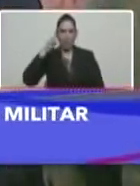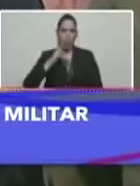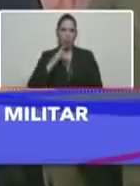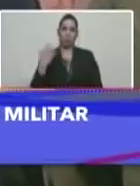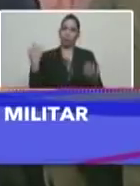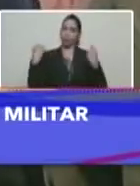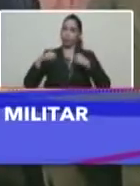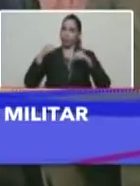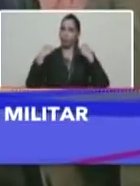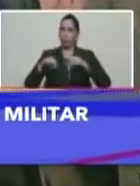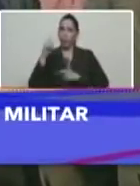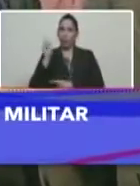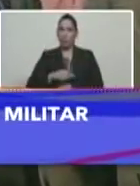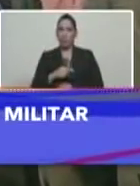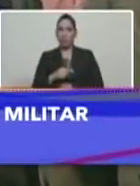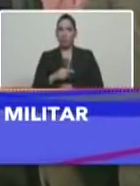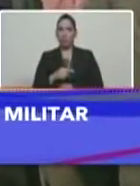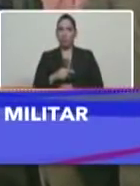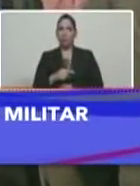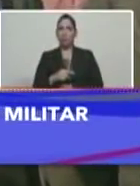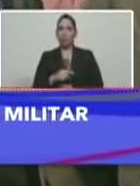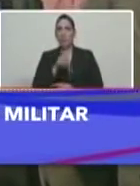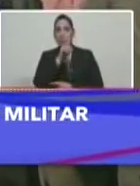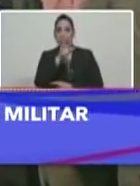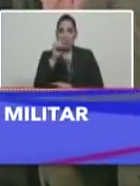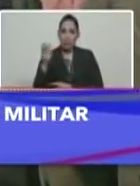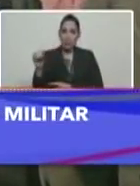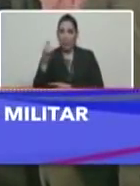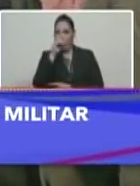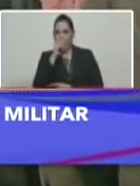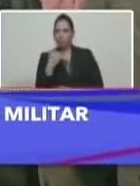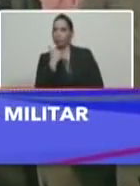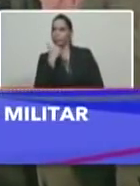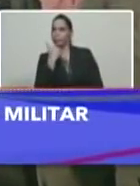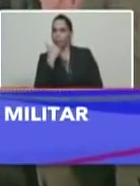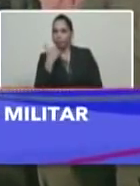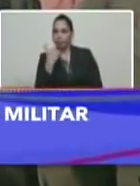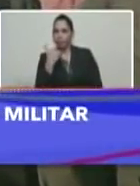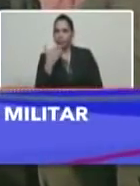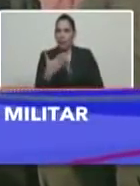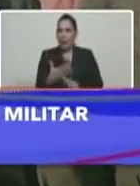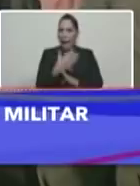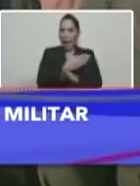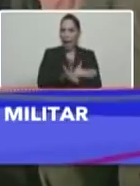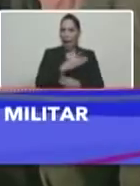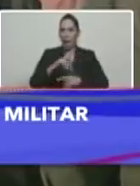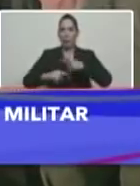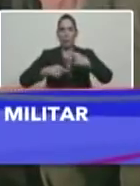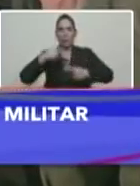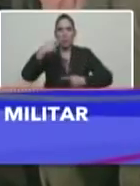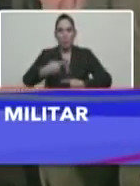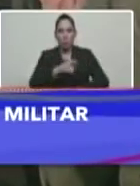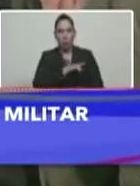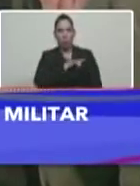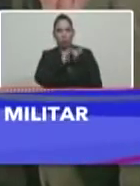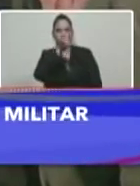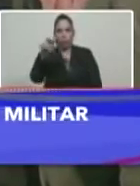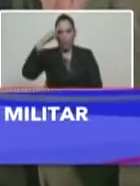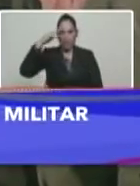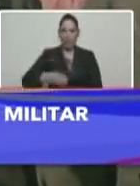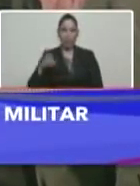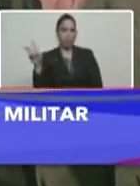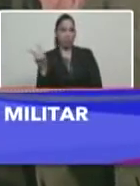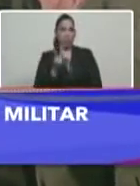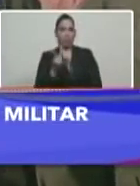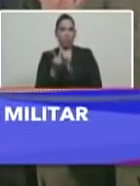prepararnos para que el centenario sea un antes y un después de la aviación militar